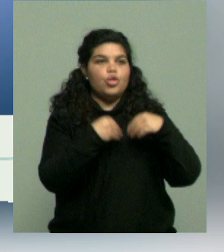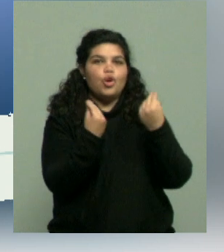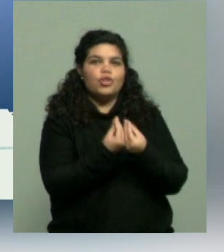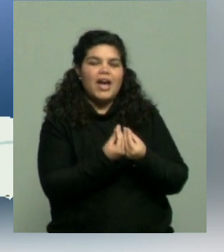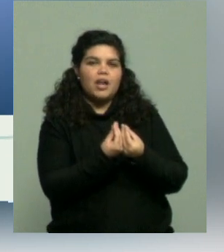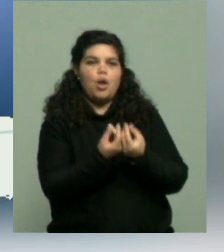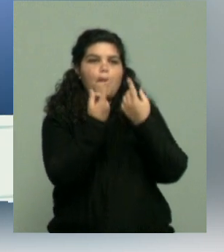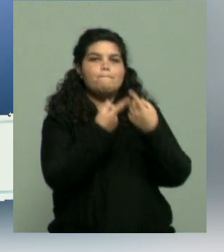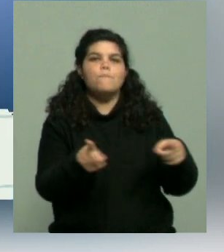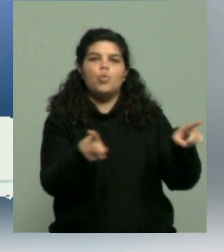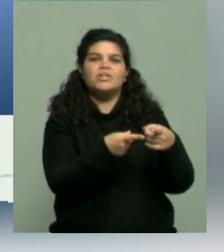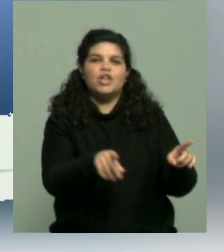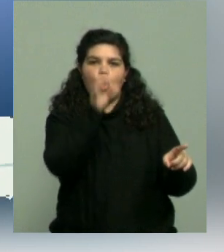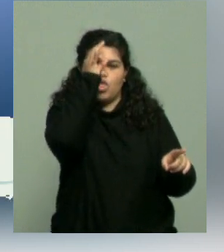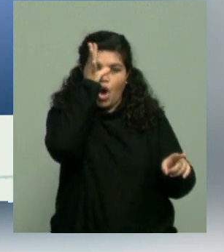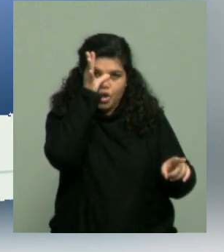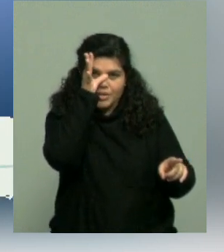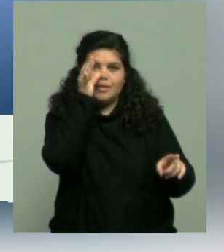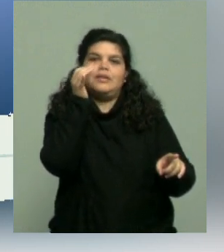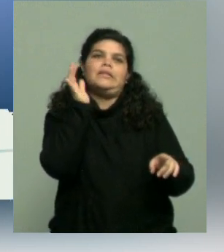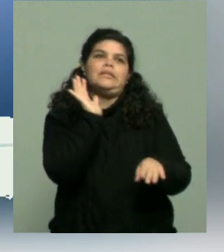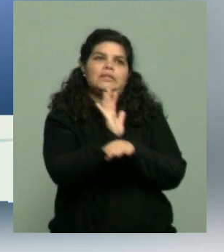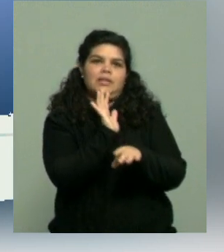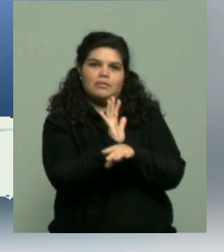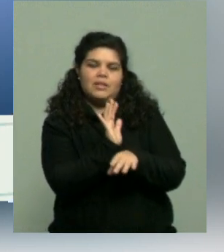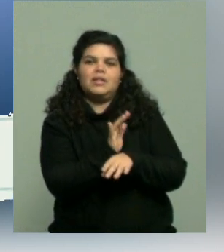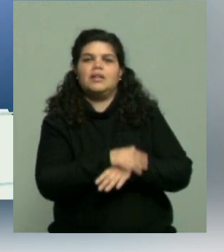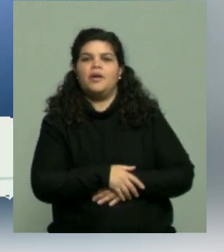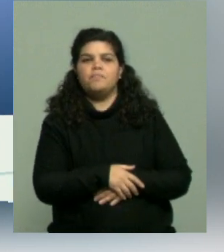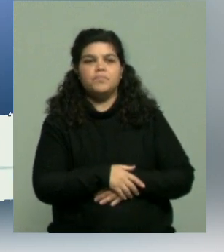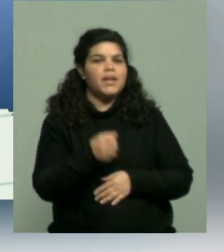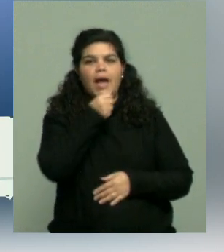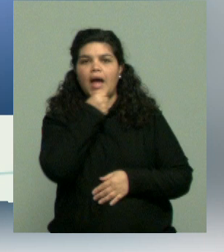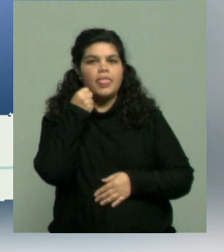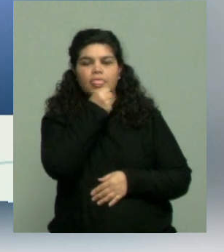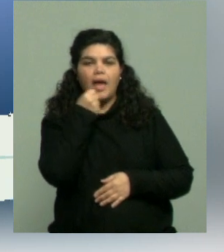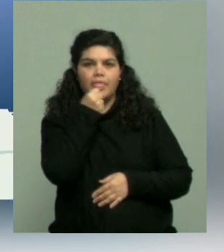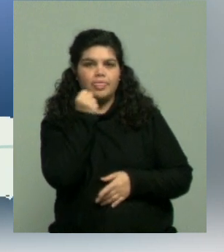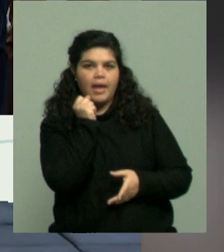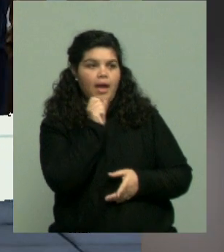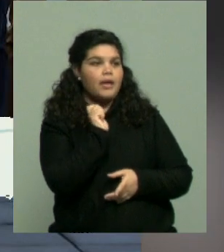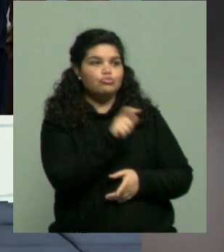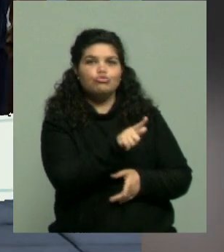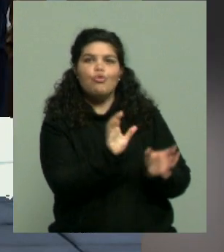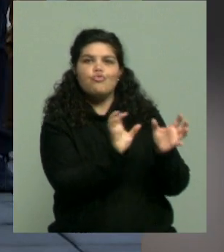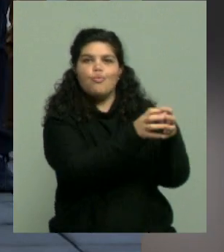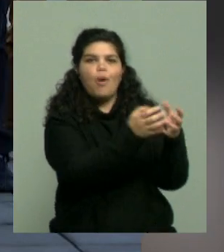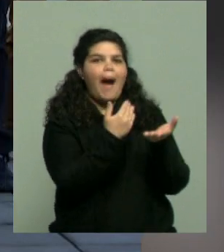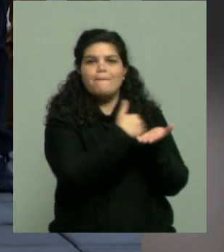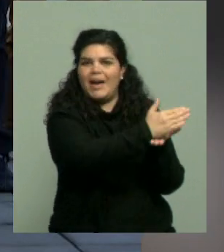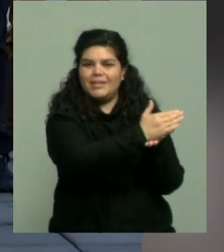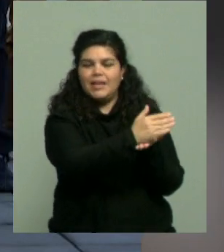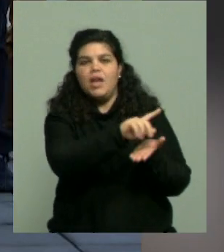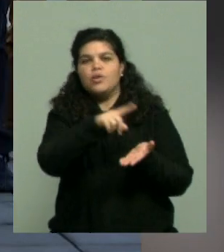hay subgrupos, digamos. Por ejemplo, una cantante y el guitarrista tienen un dúo más